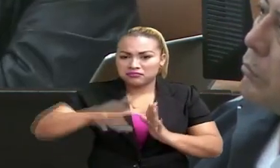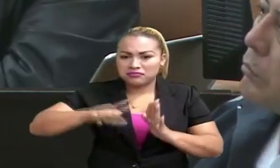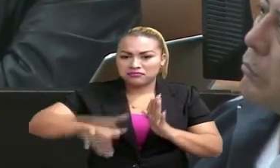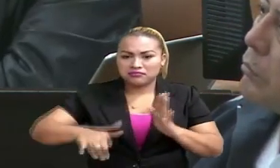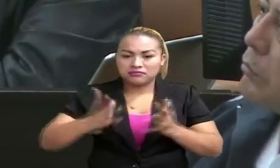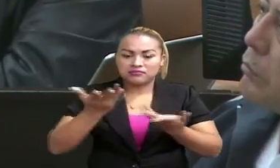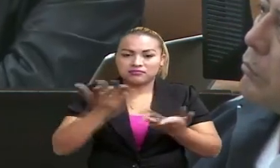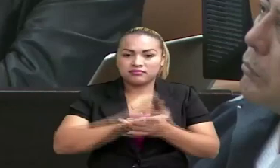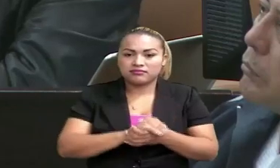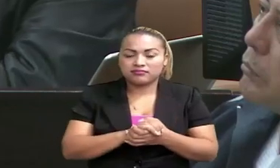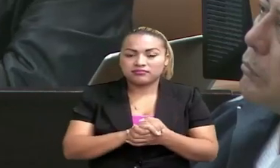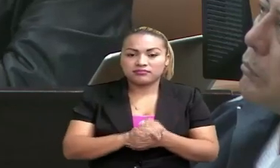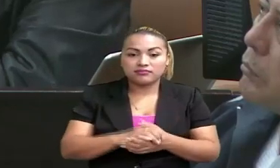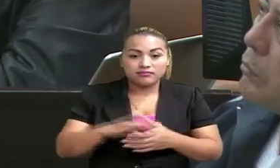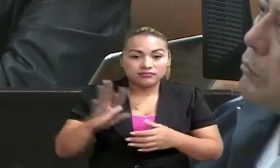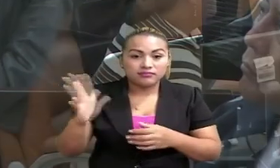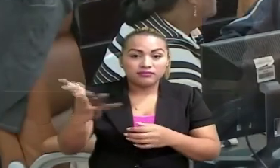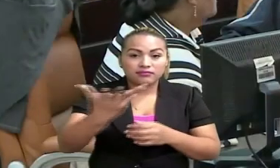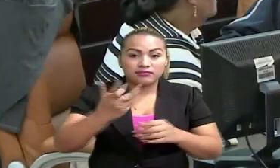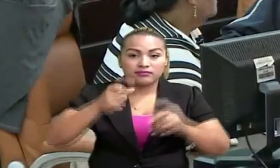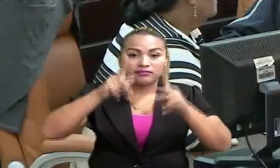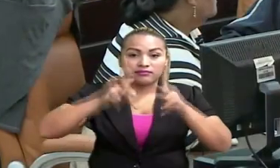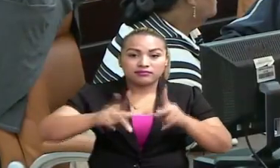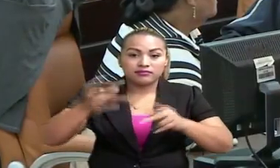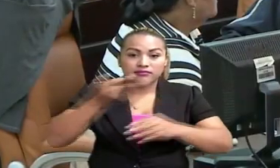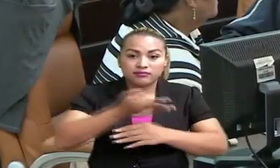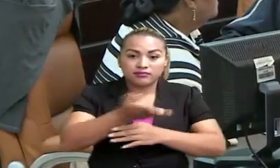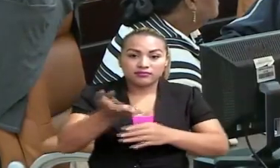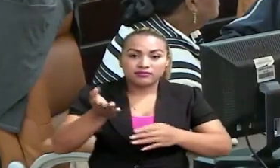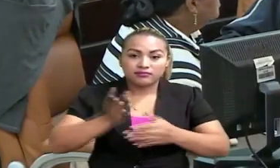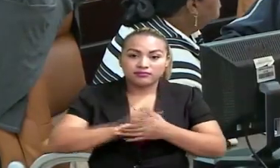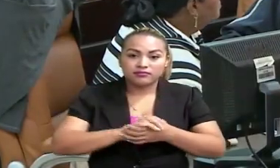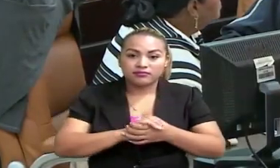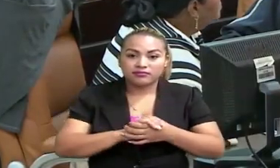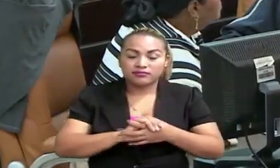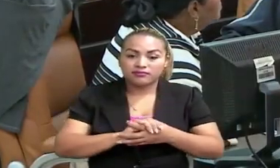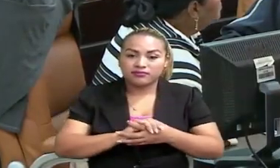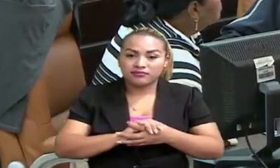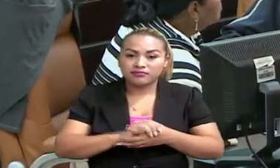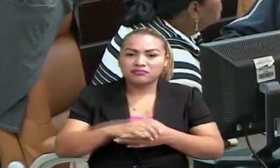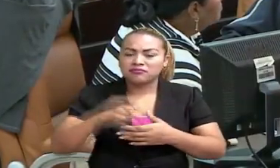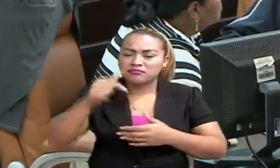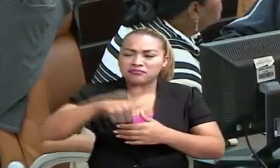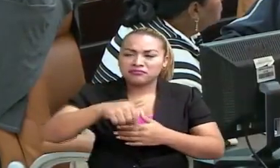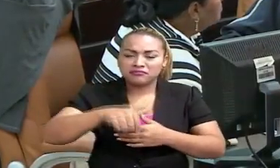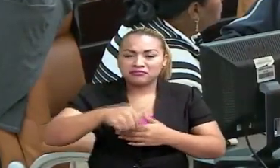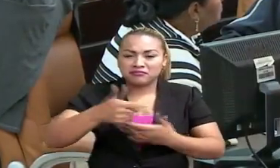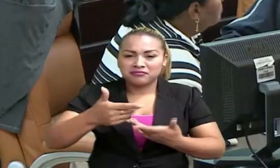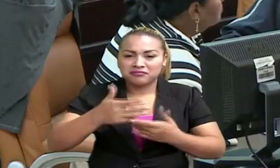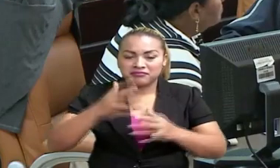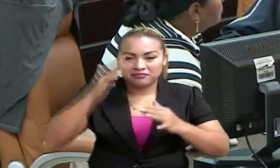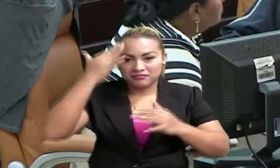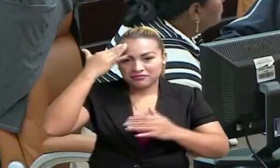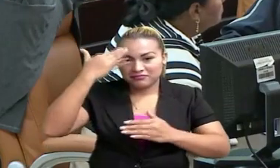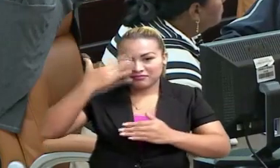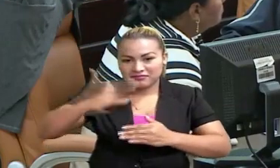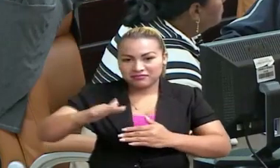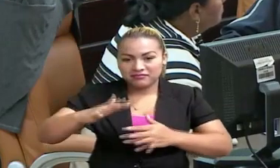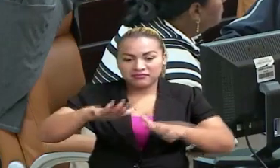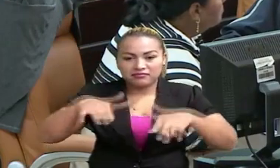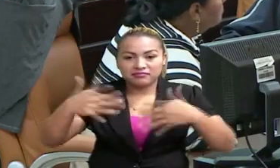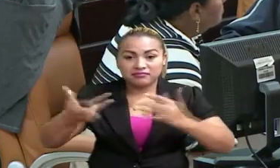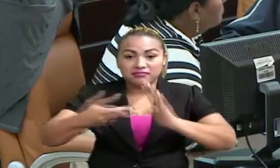Hermanas y hermanos nicaragüenses, que es a ustedes a los que nos estamos dirigiendo el día de hoy, ¿saben qué significa eso?